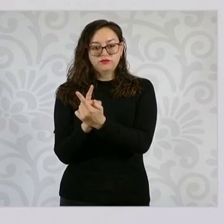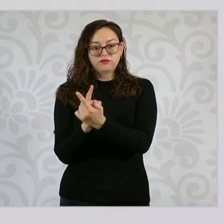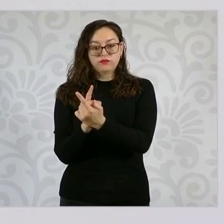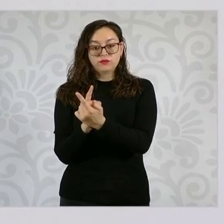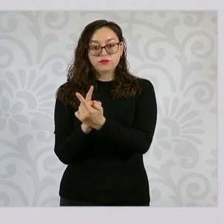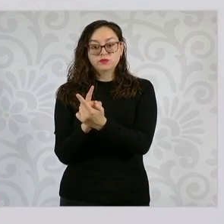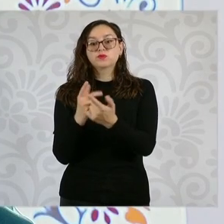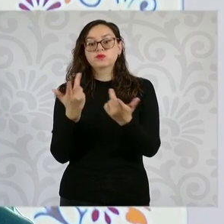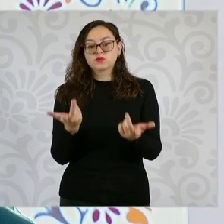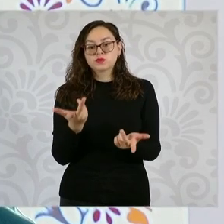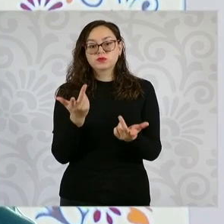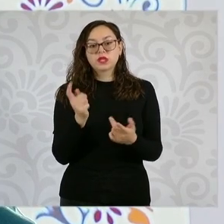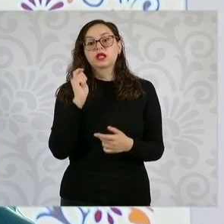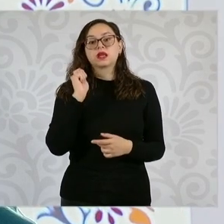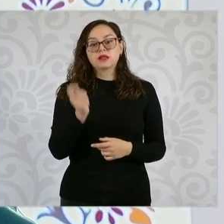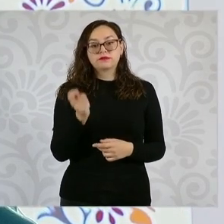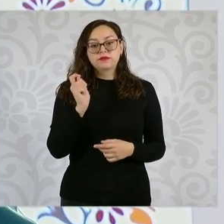personal de salud